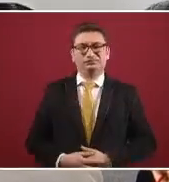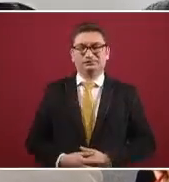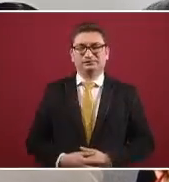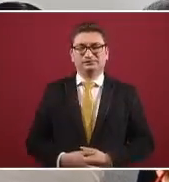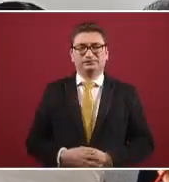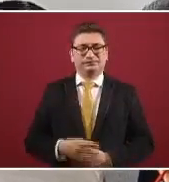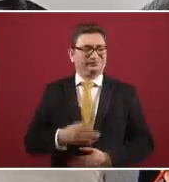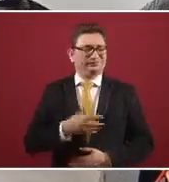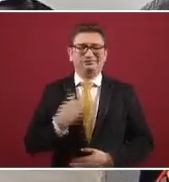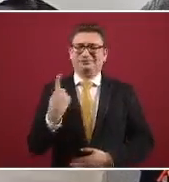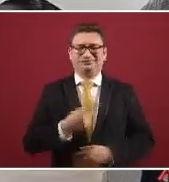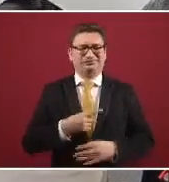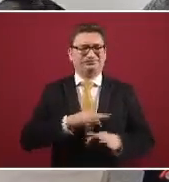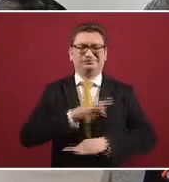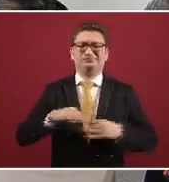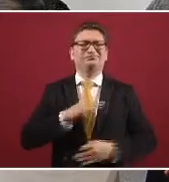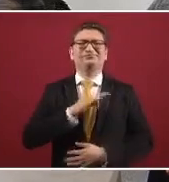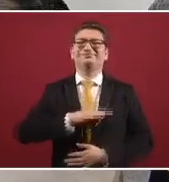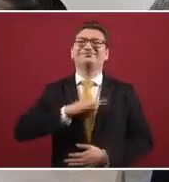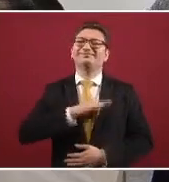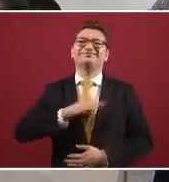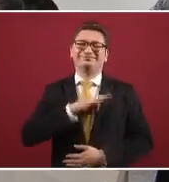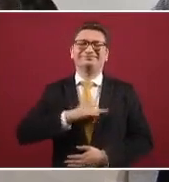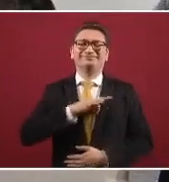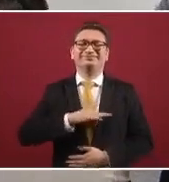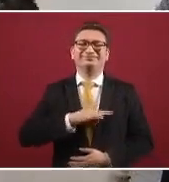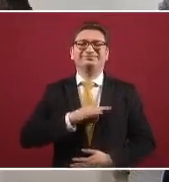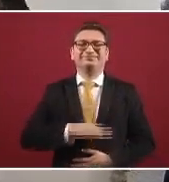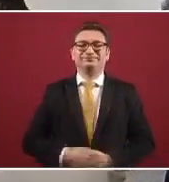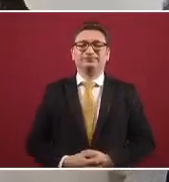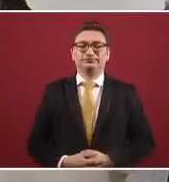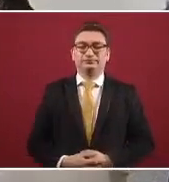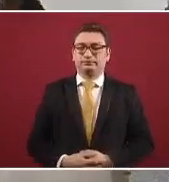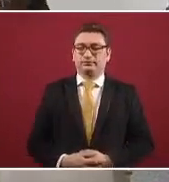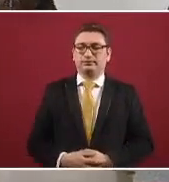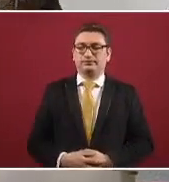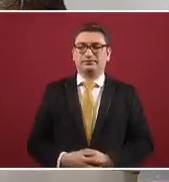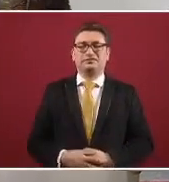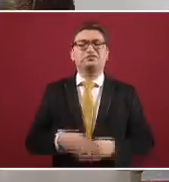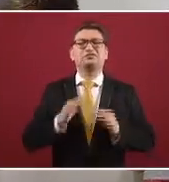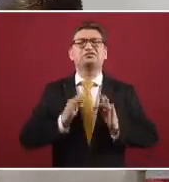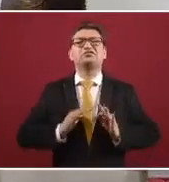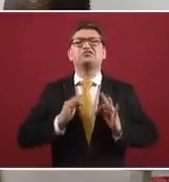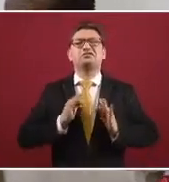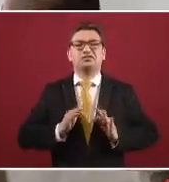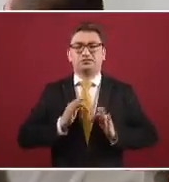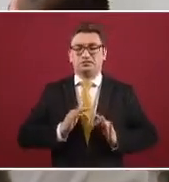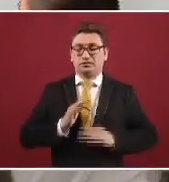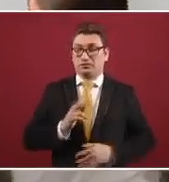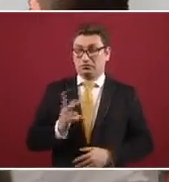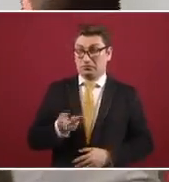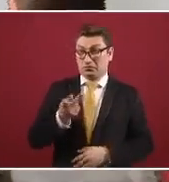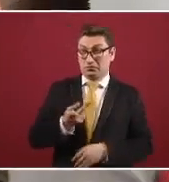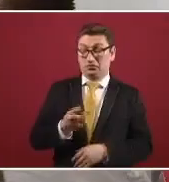Somos feliz, feliz, feliz. Si me permite una segunda pregunta, presidente. Relajados, relajados, relajados.